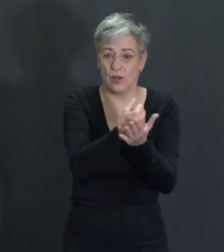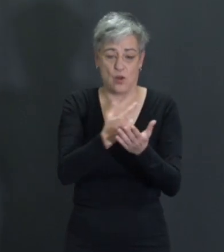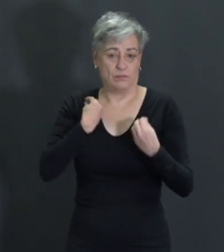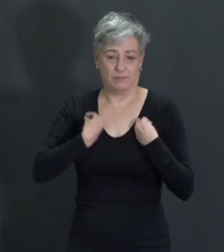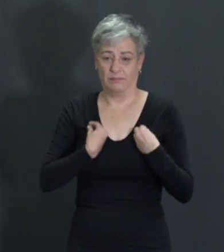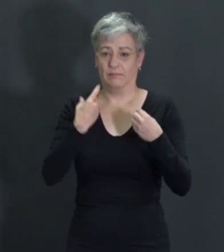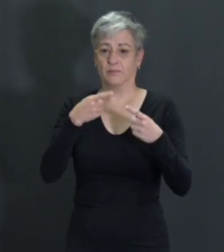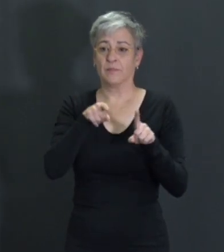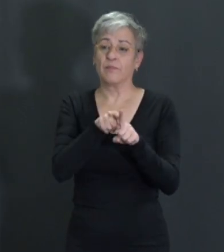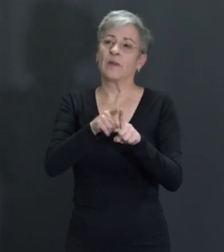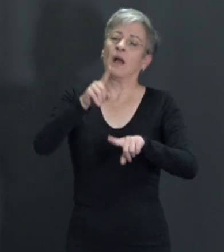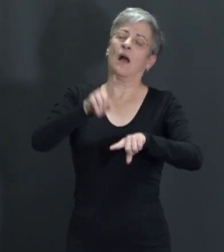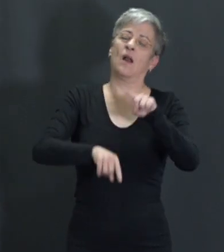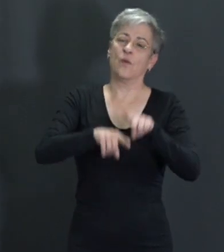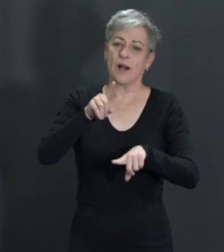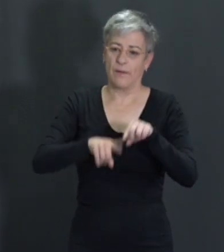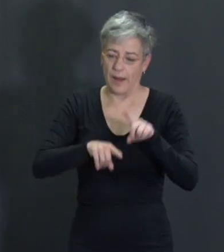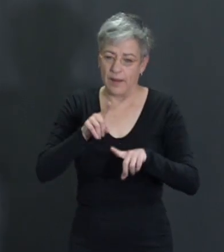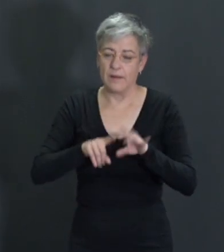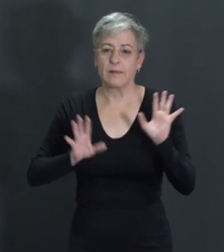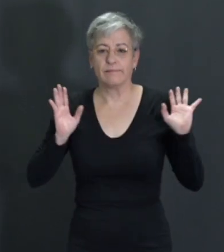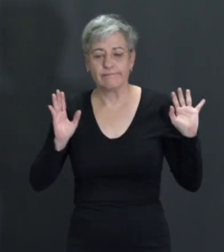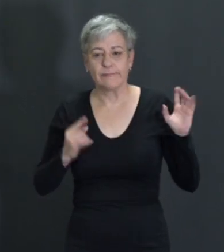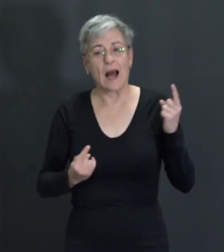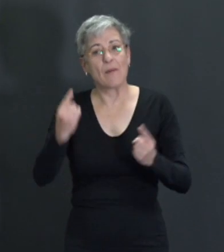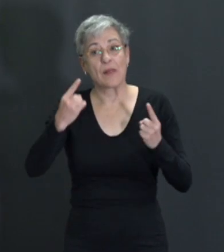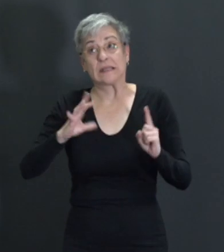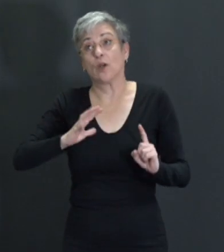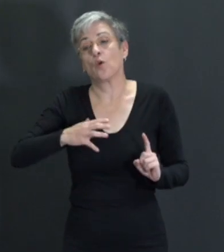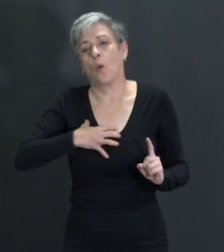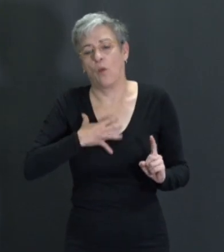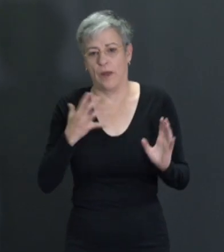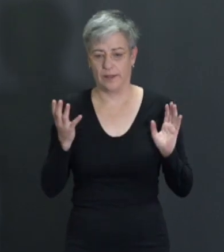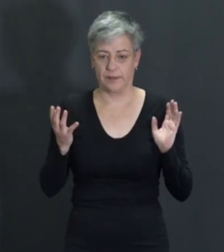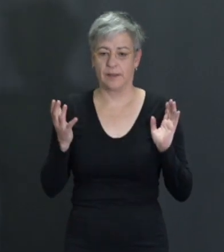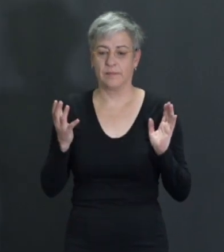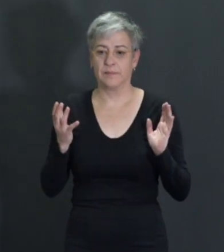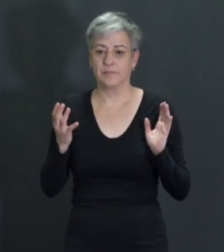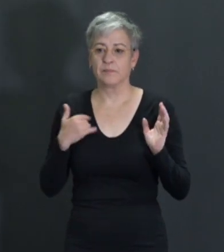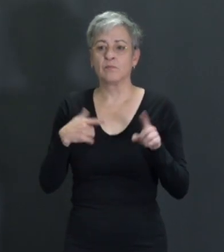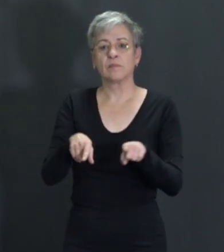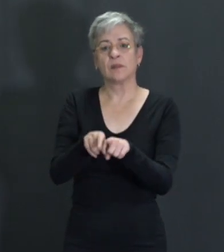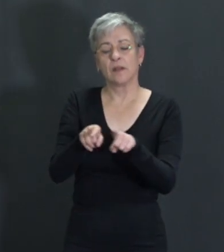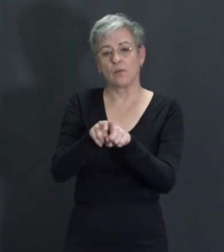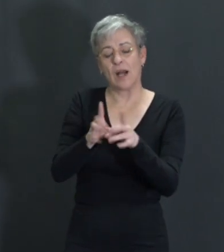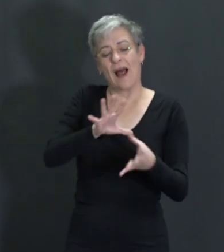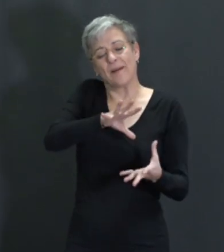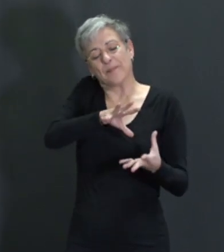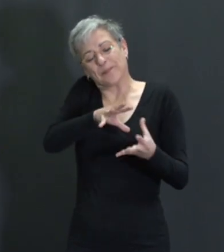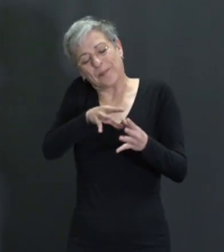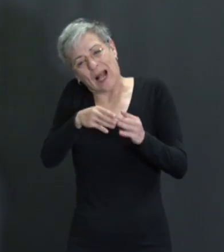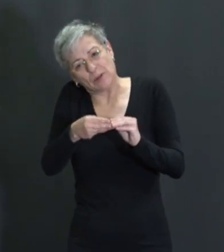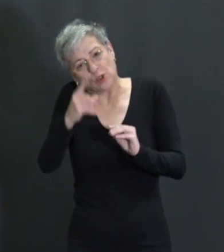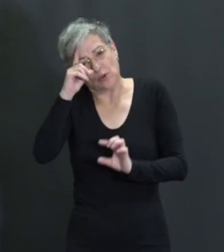veces, y eso también hay que decirlo, que no pueda ser. Y ahí entran en juego pues ajustes razonables.